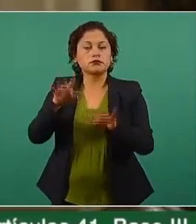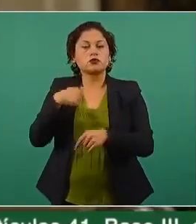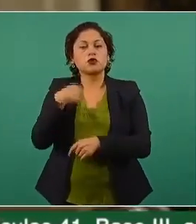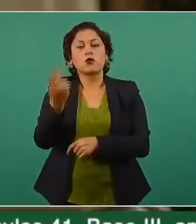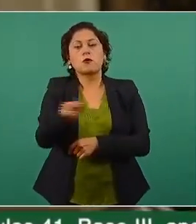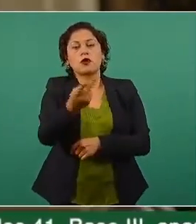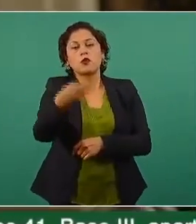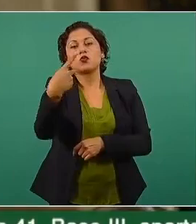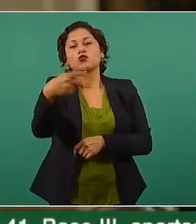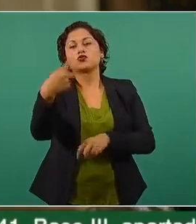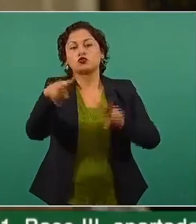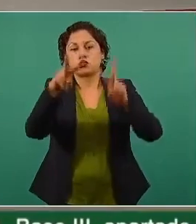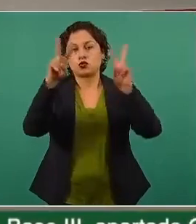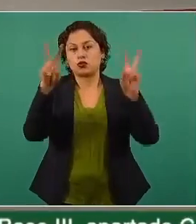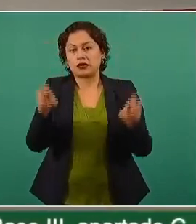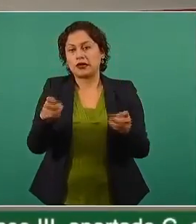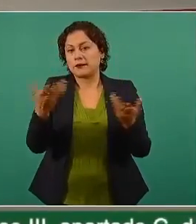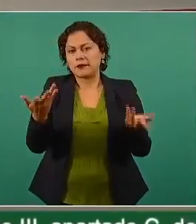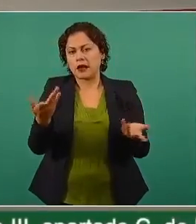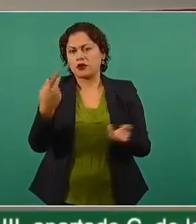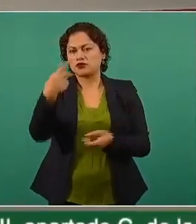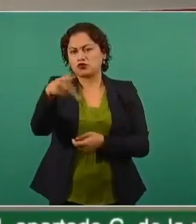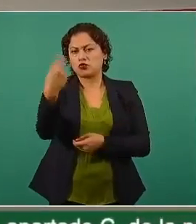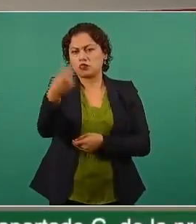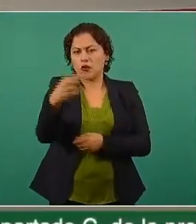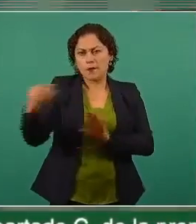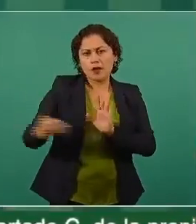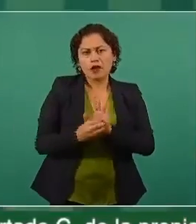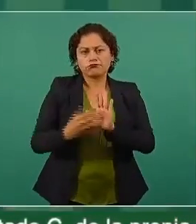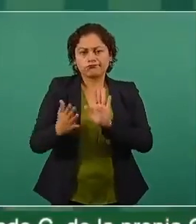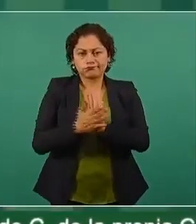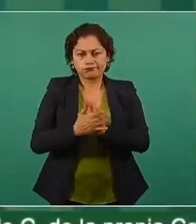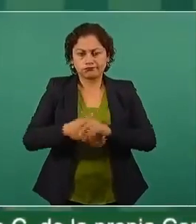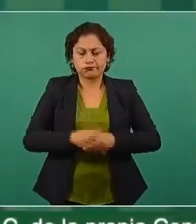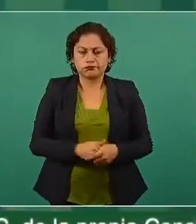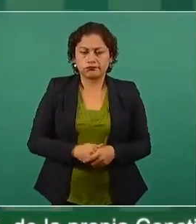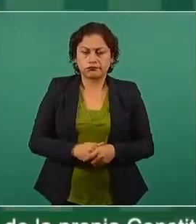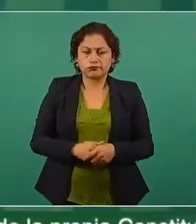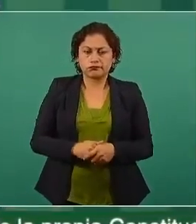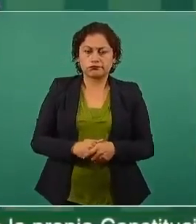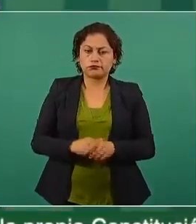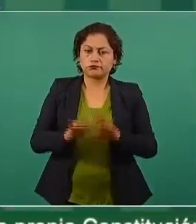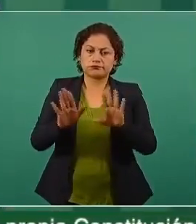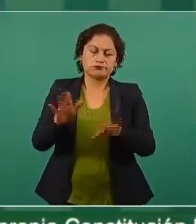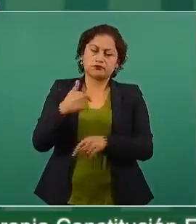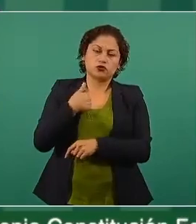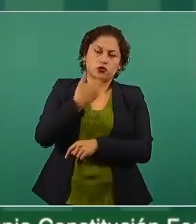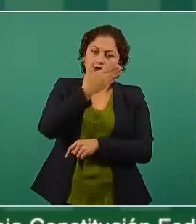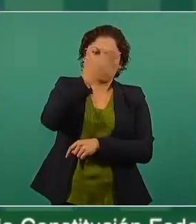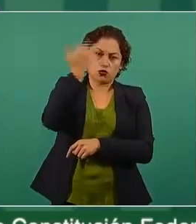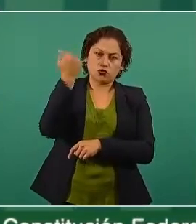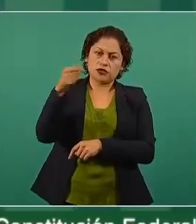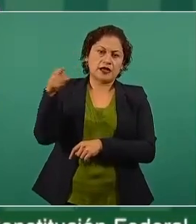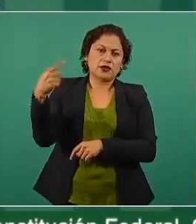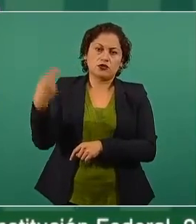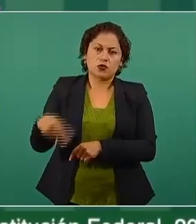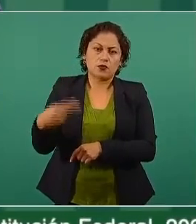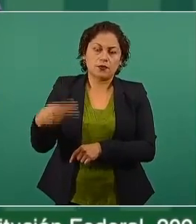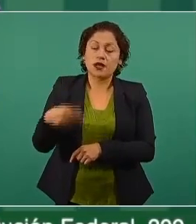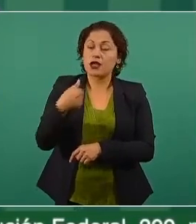ocupando su nombre como bandera política, presidente. Gracias. No sé de ese caso y no me quiero meter en estos